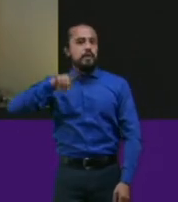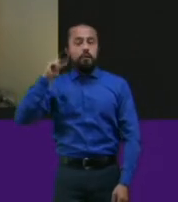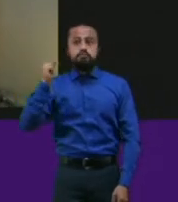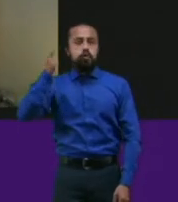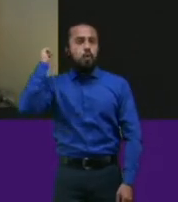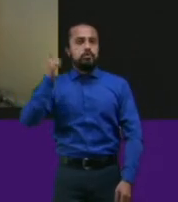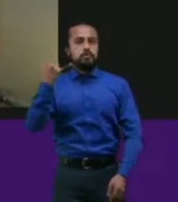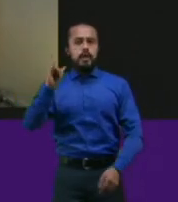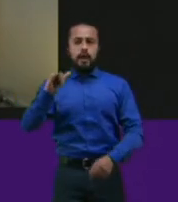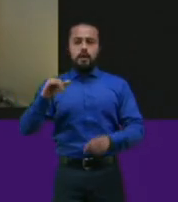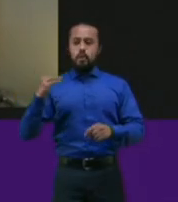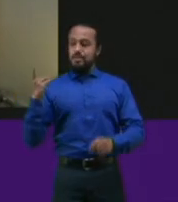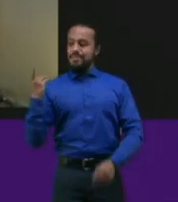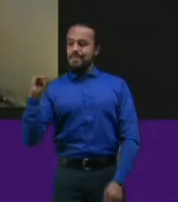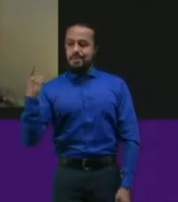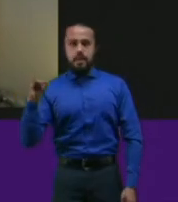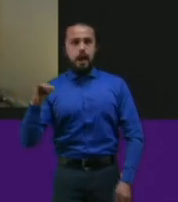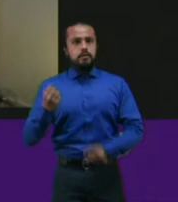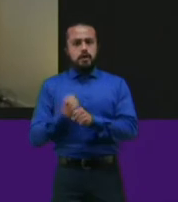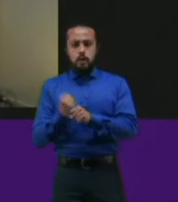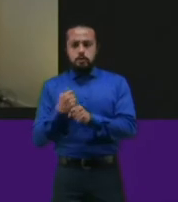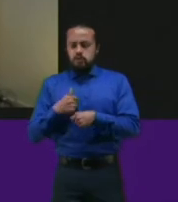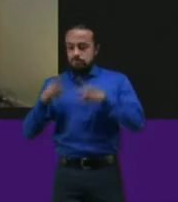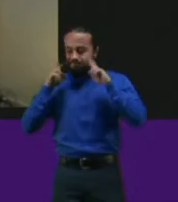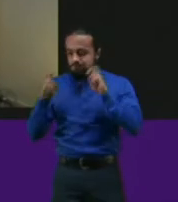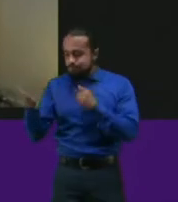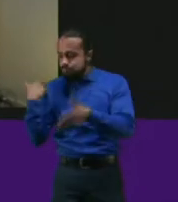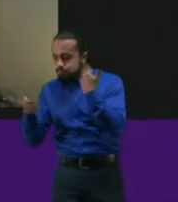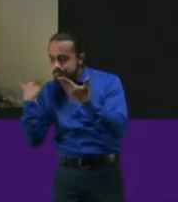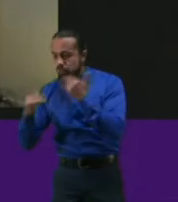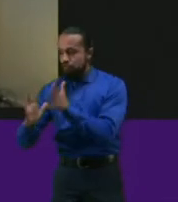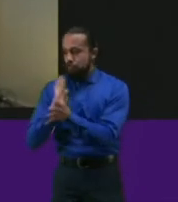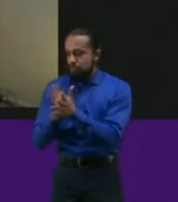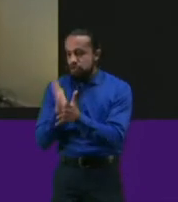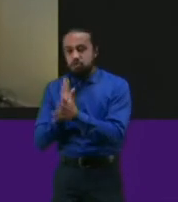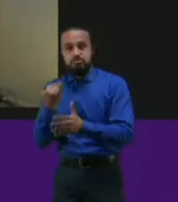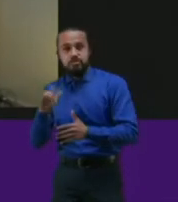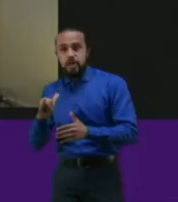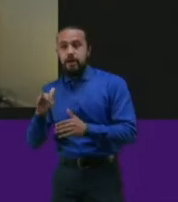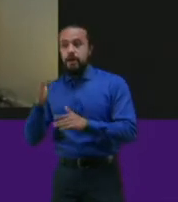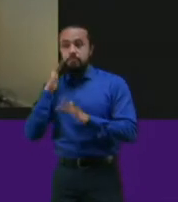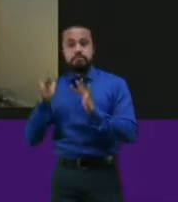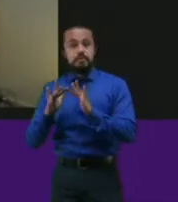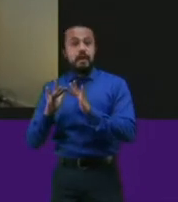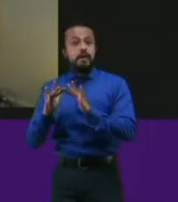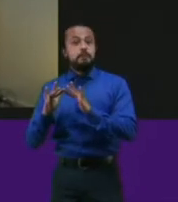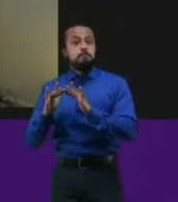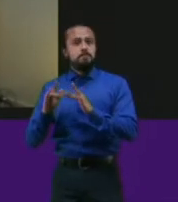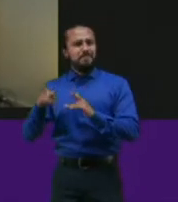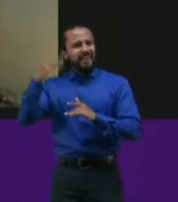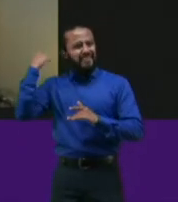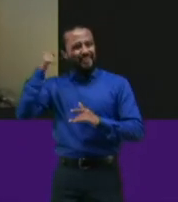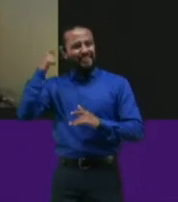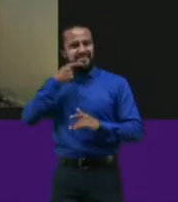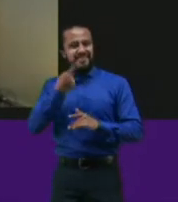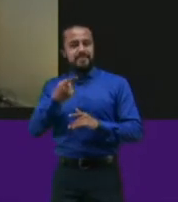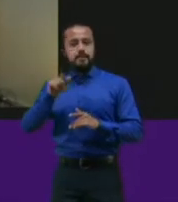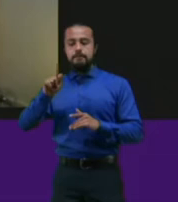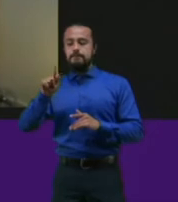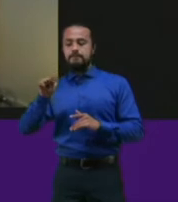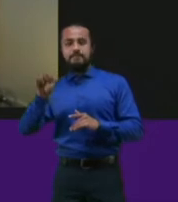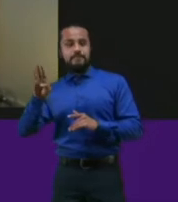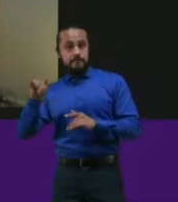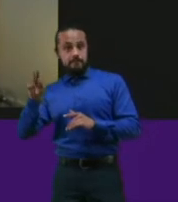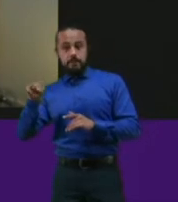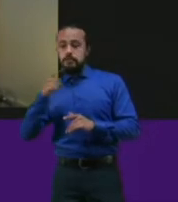emprendimiento digital, voy a empezar a buscar información. Sí, lo que dice Fabián, si está muy perfecto, puede ser